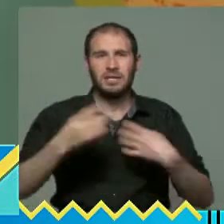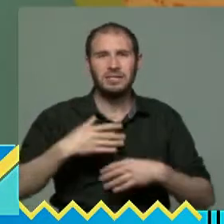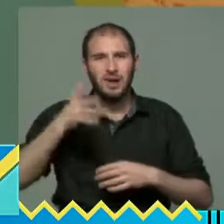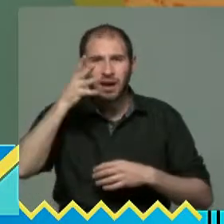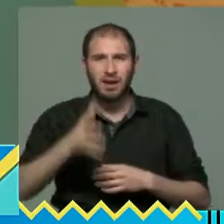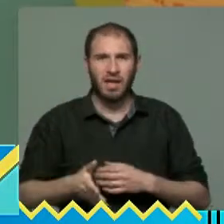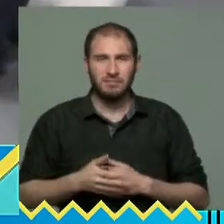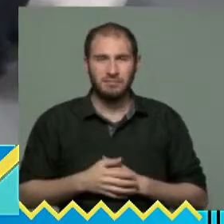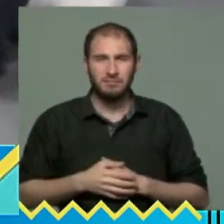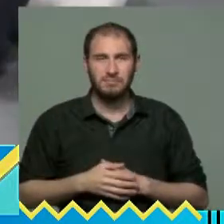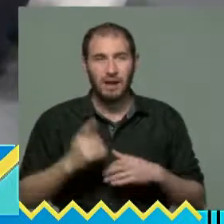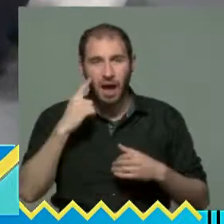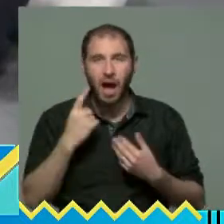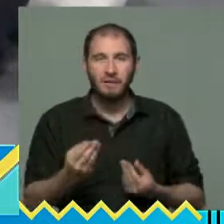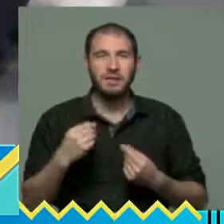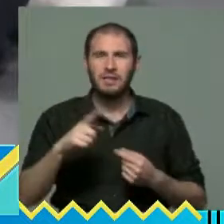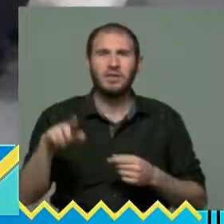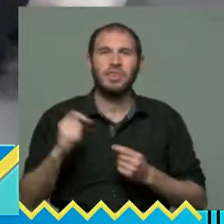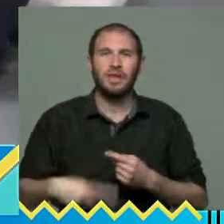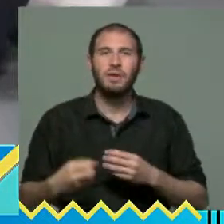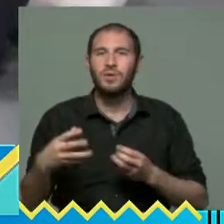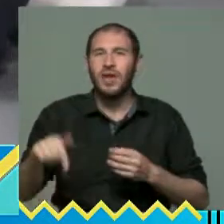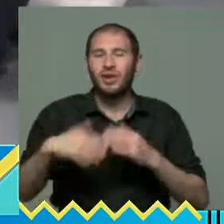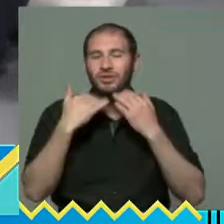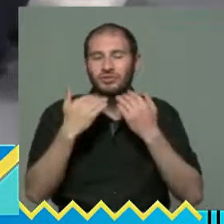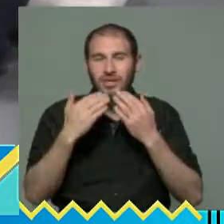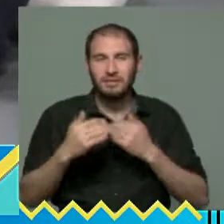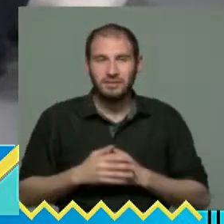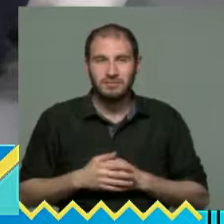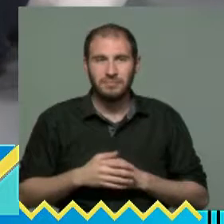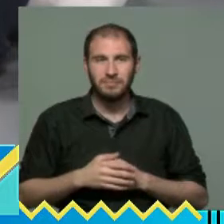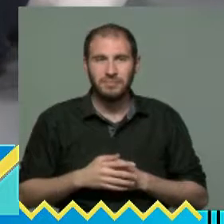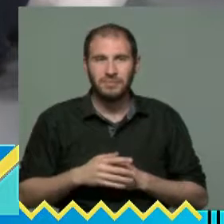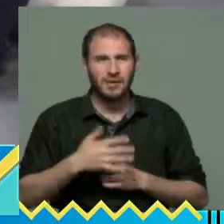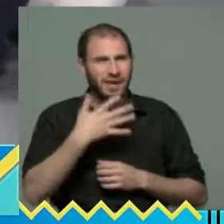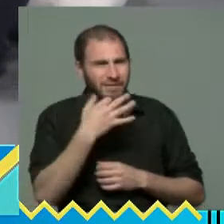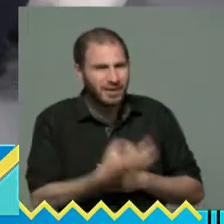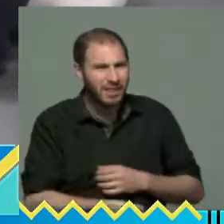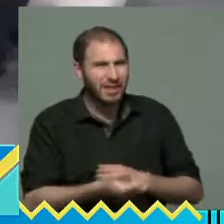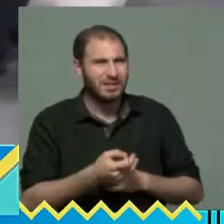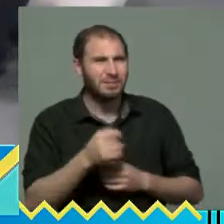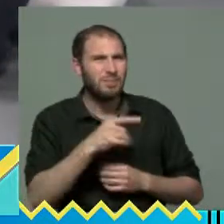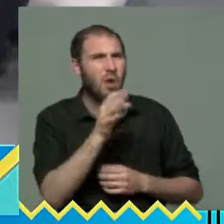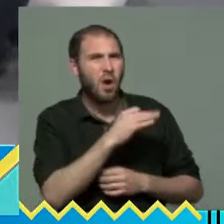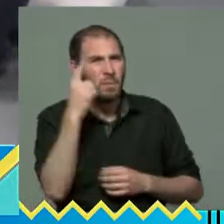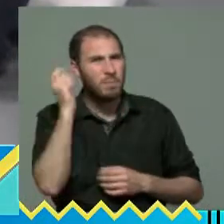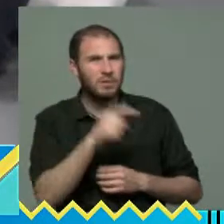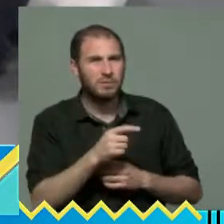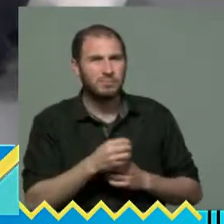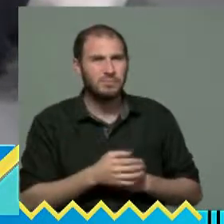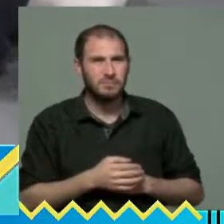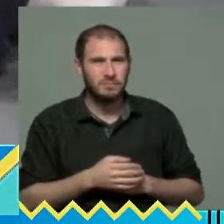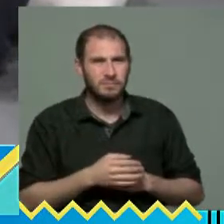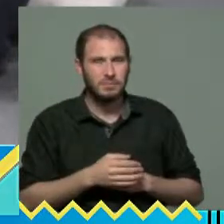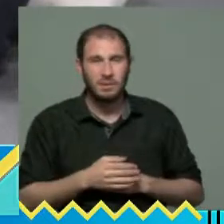seria para ver realmente qué es lo que son, porque hoy nadie sabe muy bien qué son los justicialistas. Bien, ¿y están así realmente, Rodrigo? ¿Vos qué pensás? Porque hoy siguen siendo